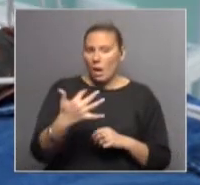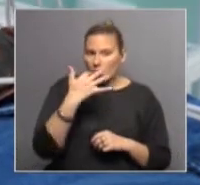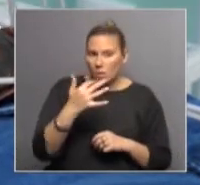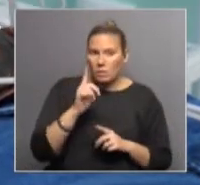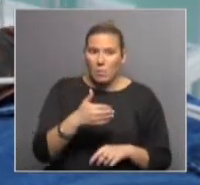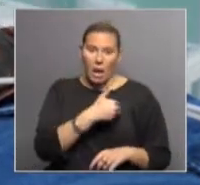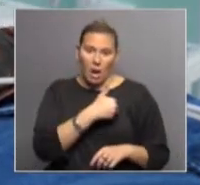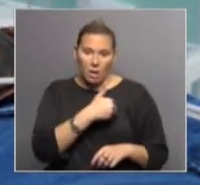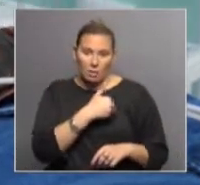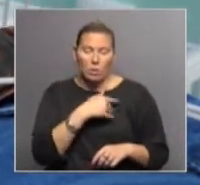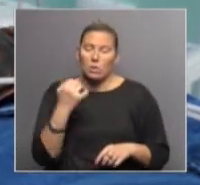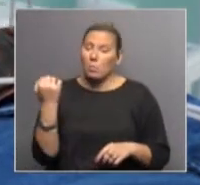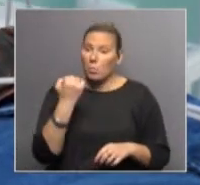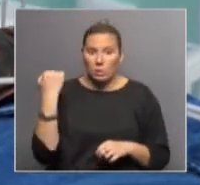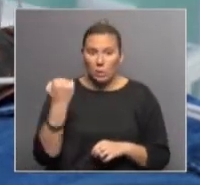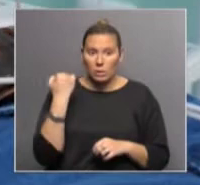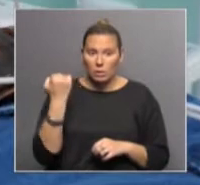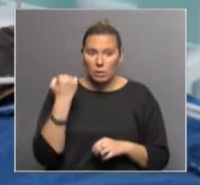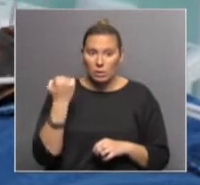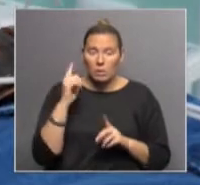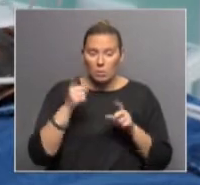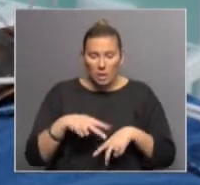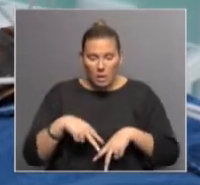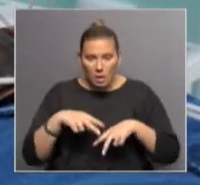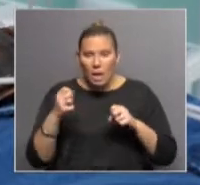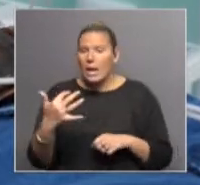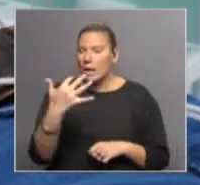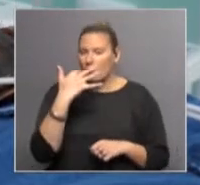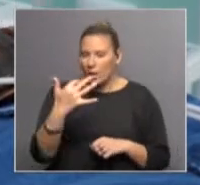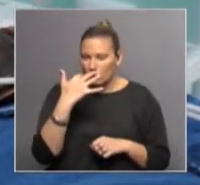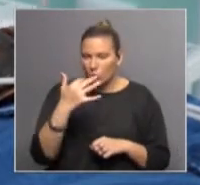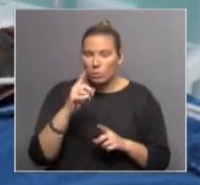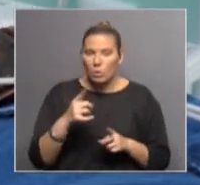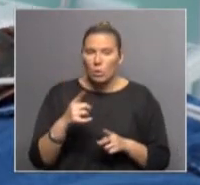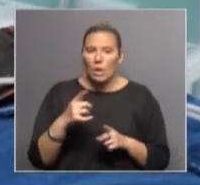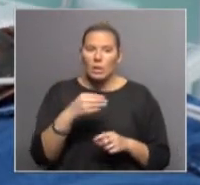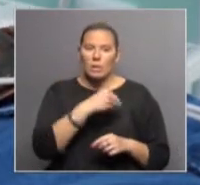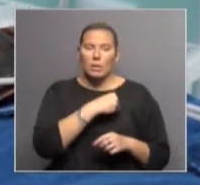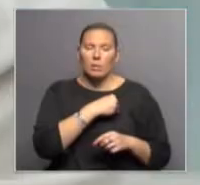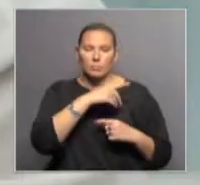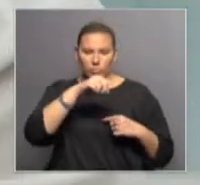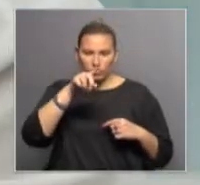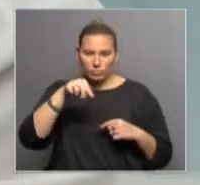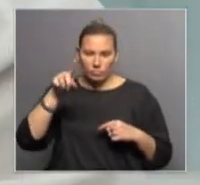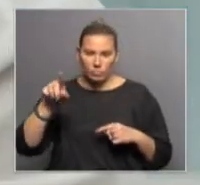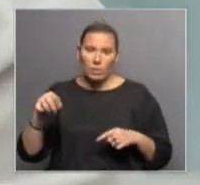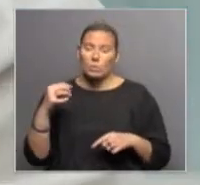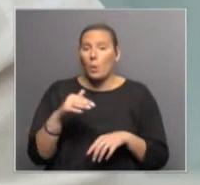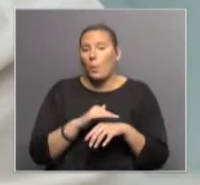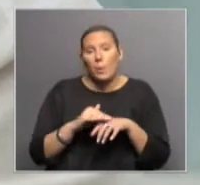clínico cardiovascular, es fundamental. El examen también de la esfera respiratoria y el electrocardiograma. Eso es